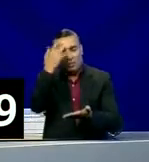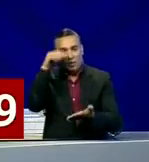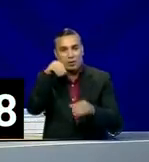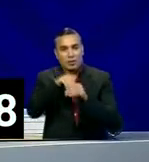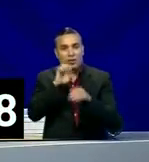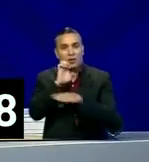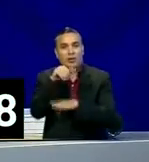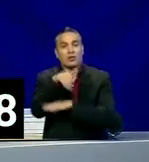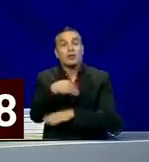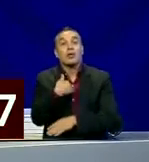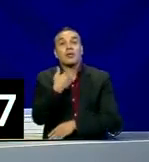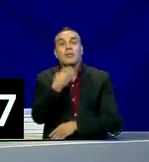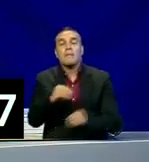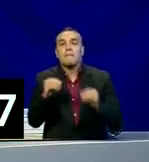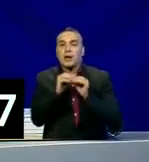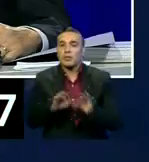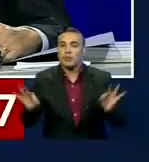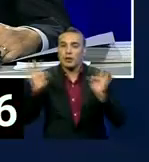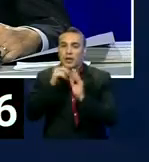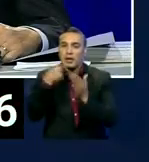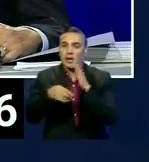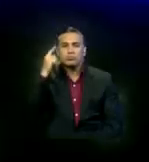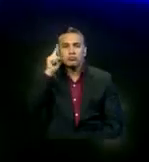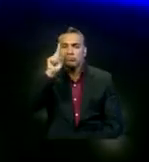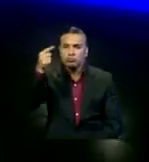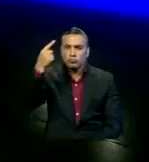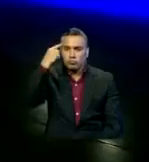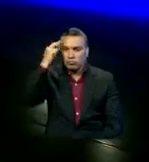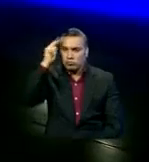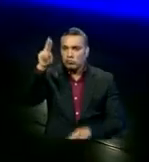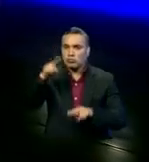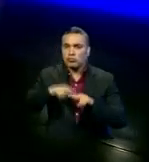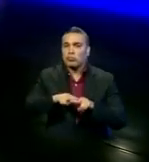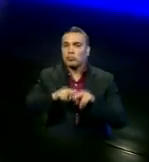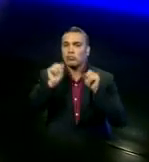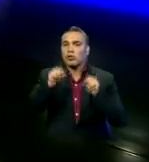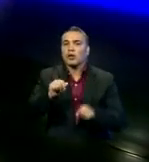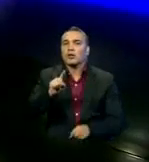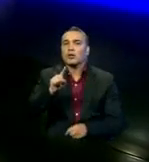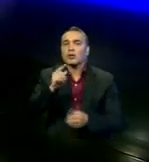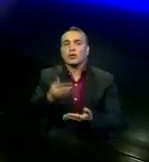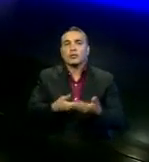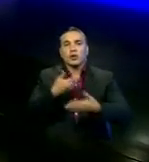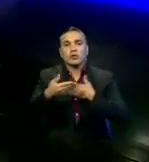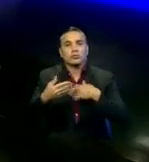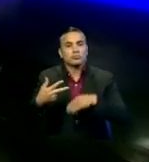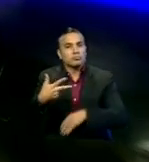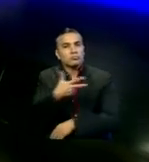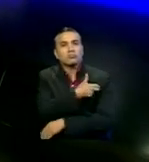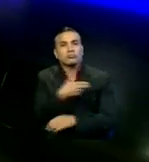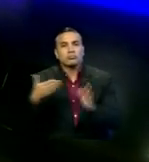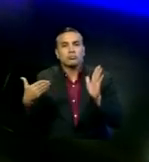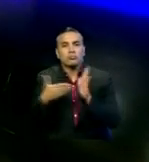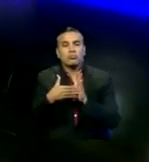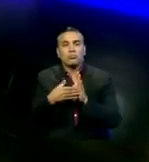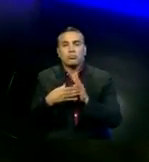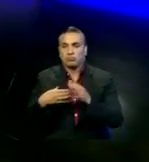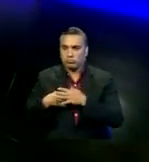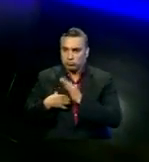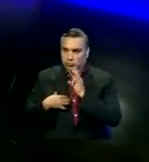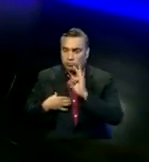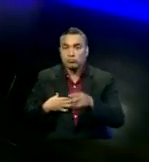importa más que el banco, que te quede claro. Además, al final del programa que fue transmitido en cadena nacional, se les pidió que expresaran